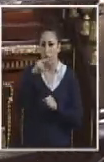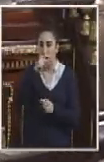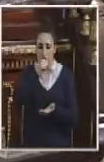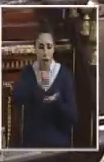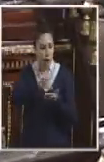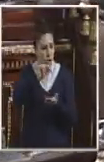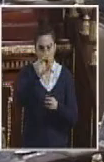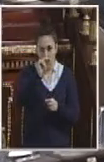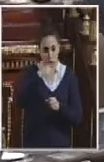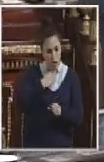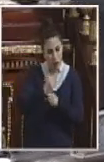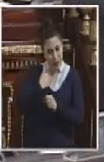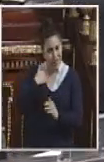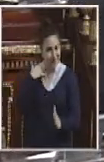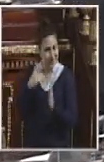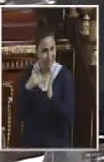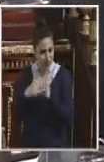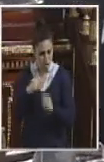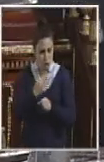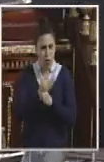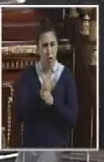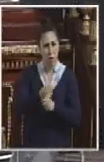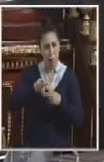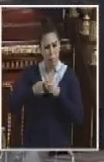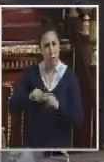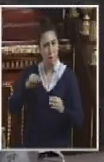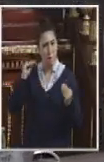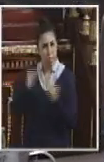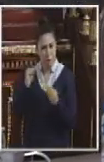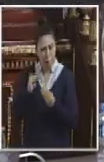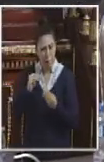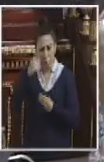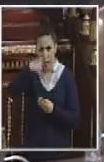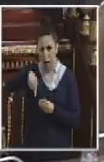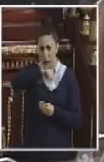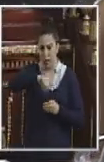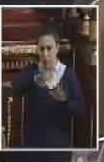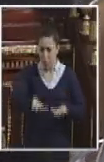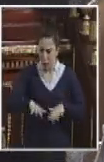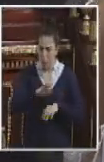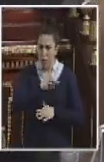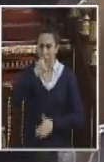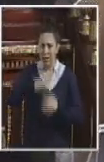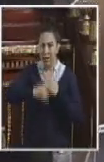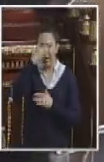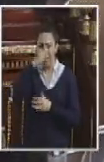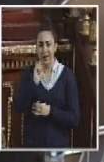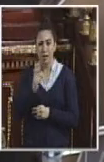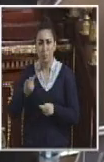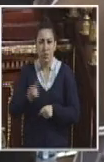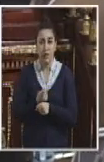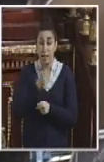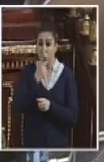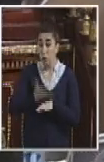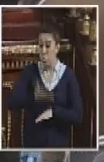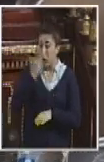lea, realmente ya para darle claridad al Congreso, al Pleno de este tema, dice expresamente: Recibida